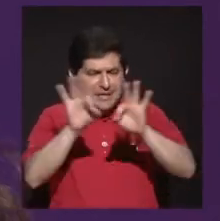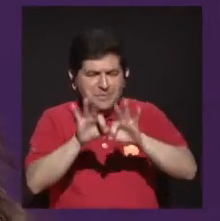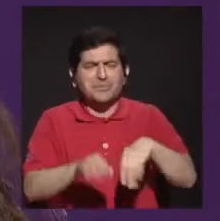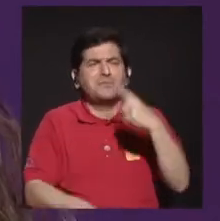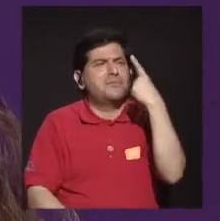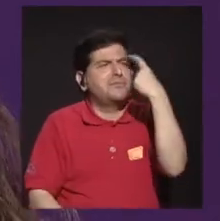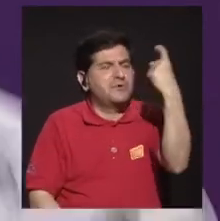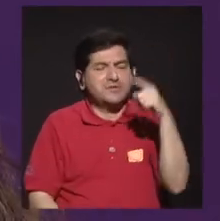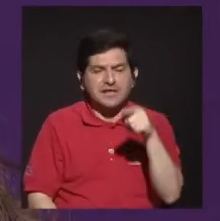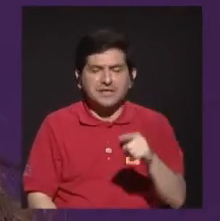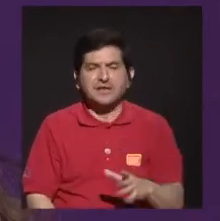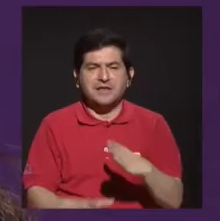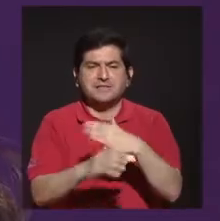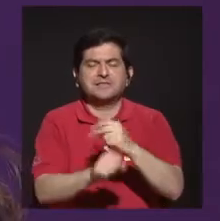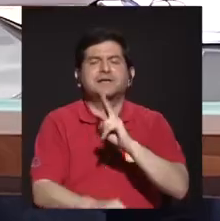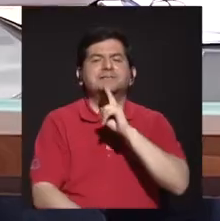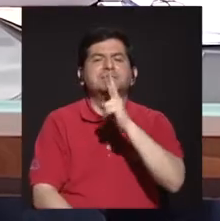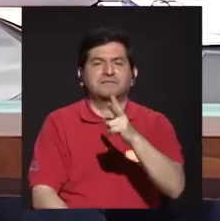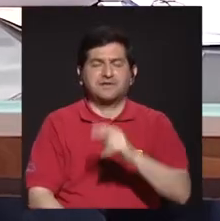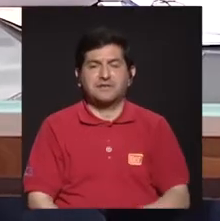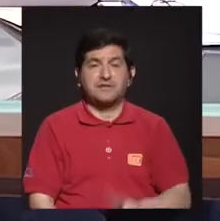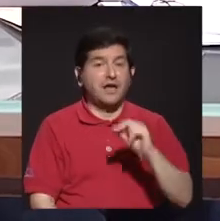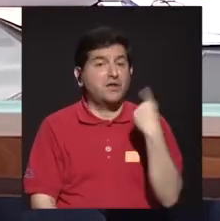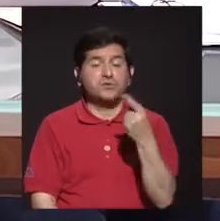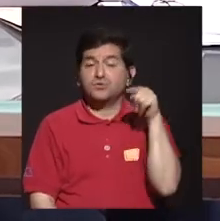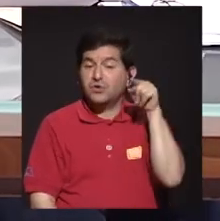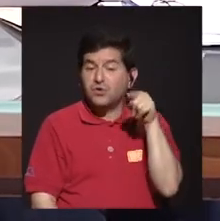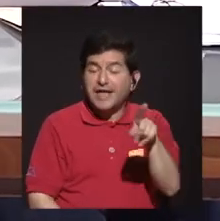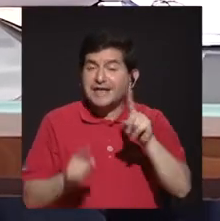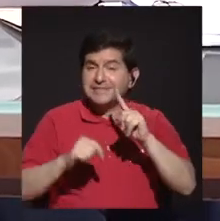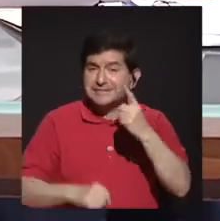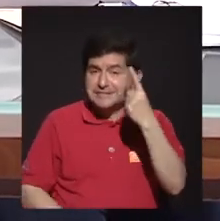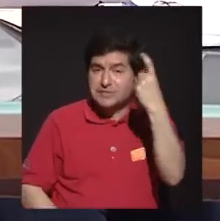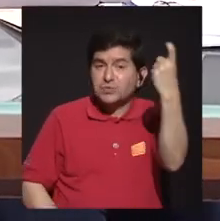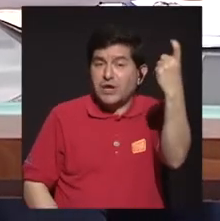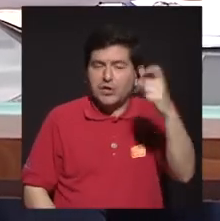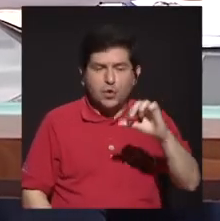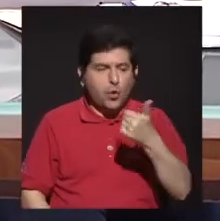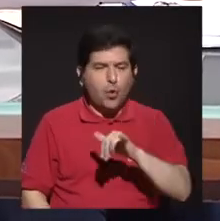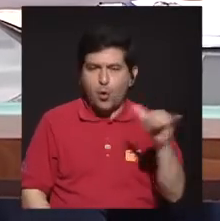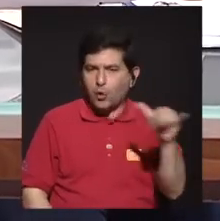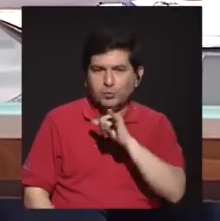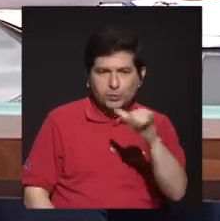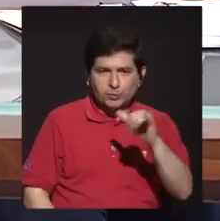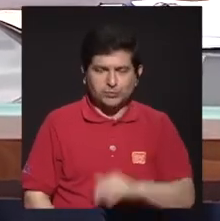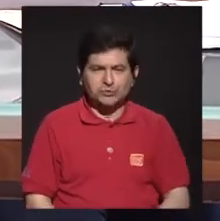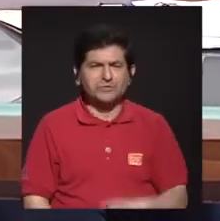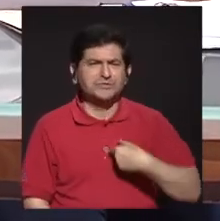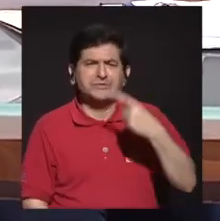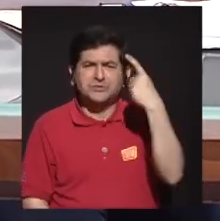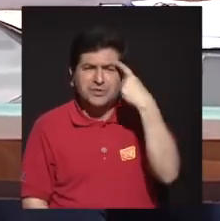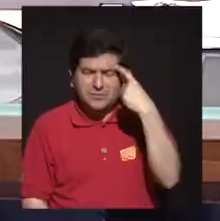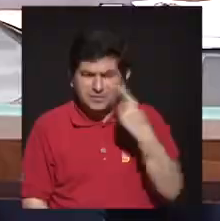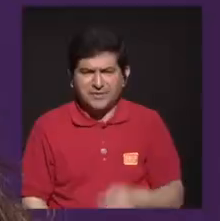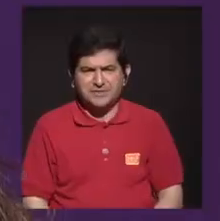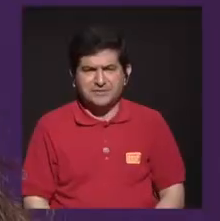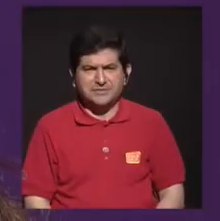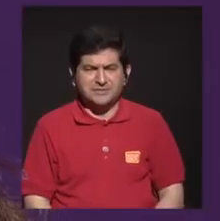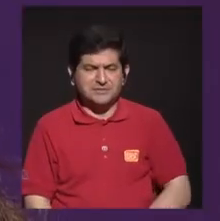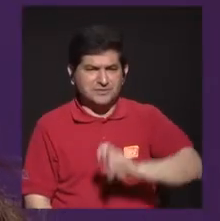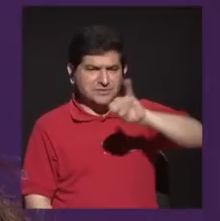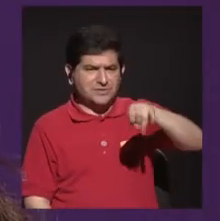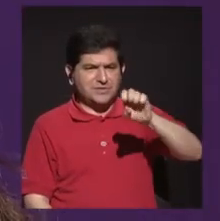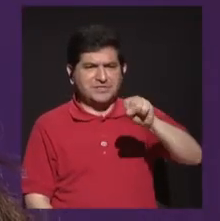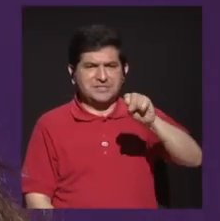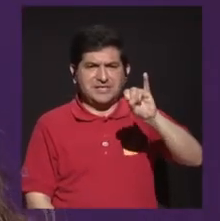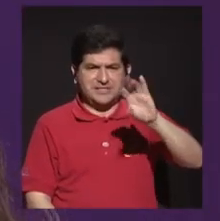y el sueño se ve hecho realidad. Y no solo este, mucho más. Entonces pienso que Jessica tiene